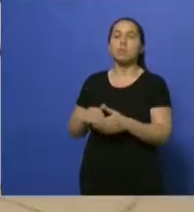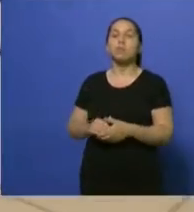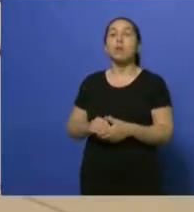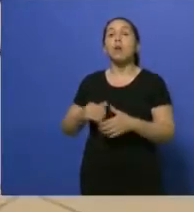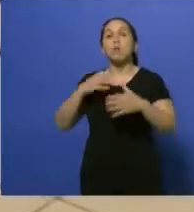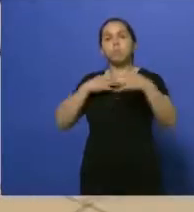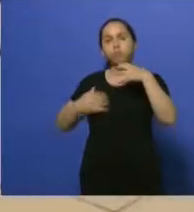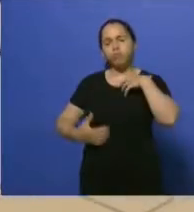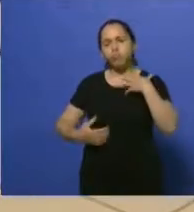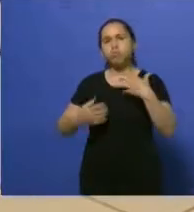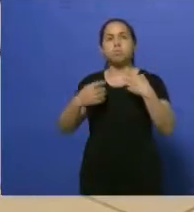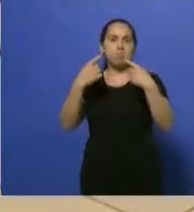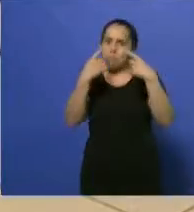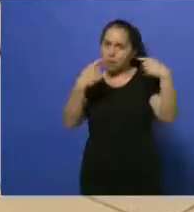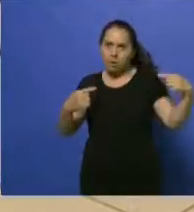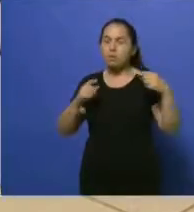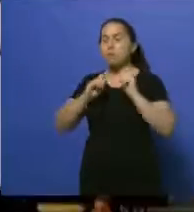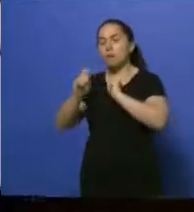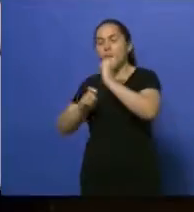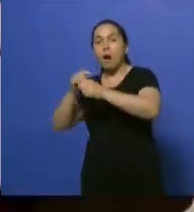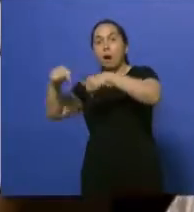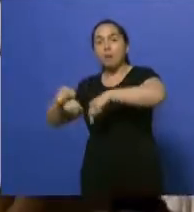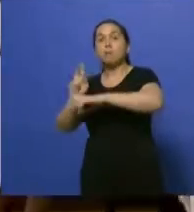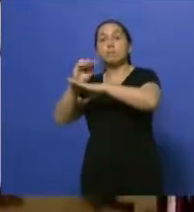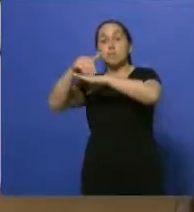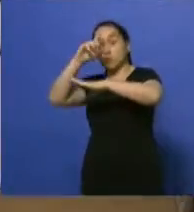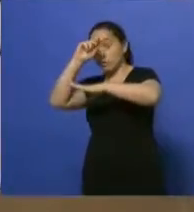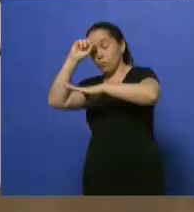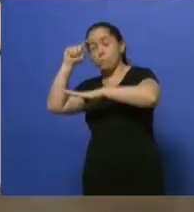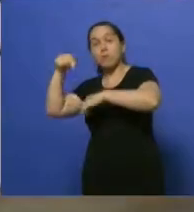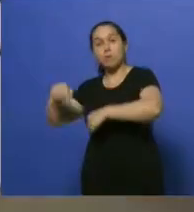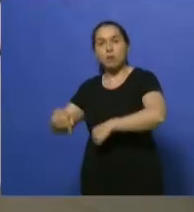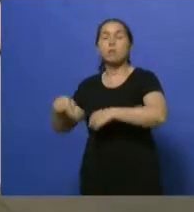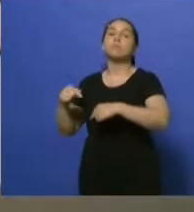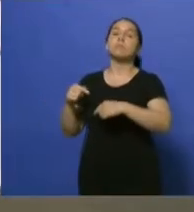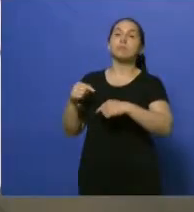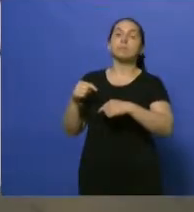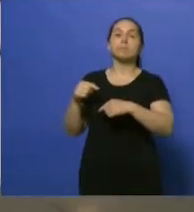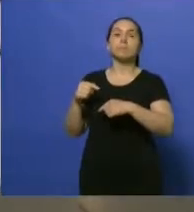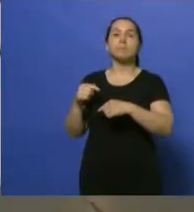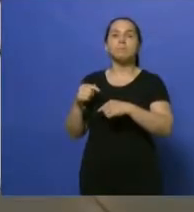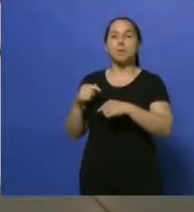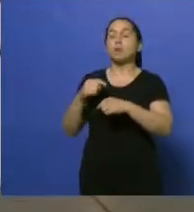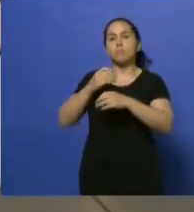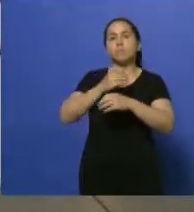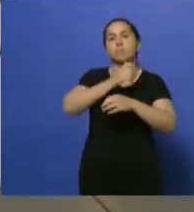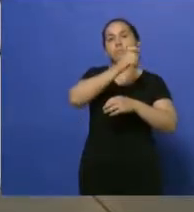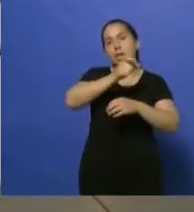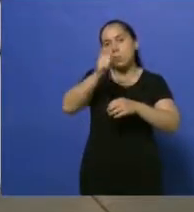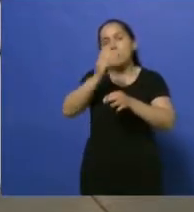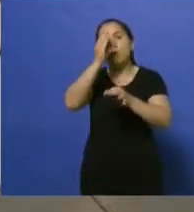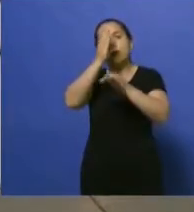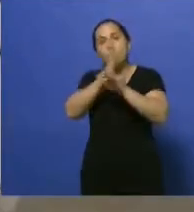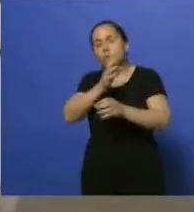se realizó en el hospital villamariense con un gran, gran trabajo por parte de sus profesionales,